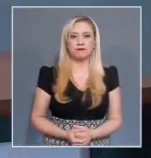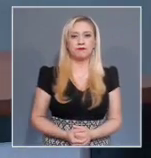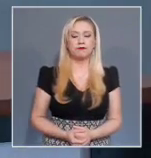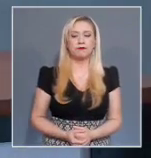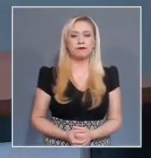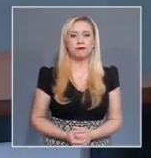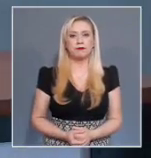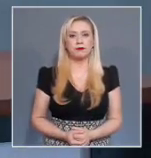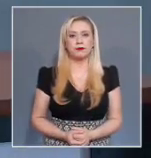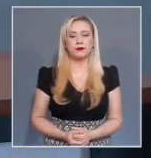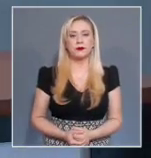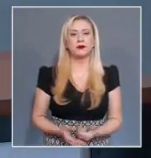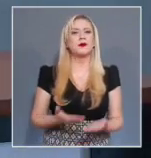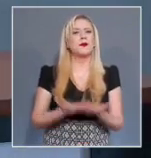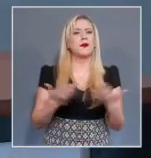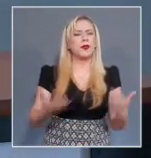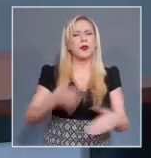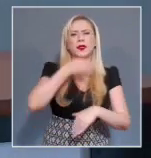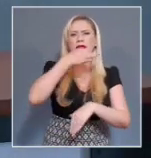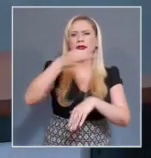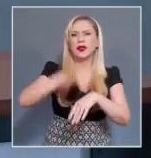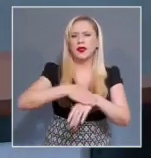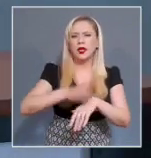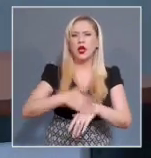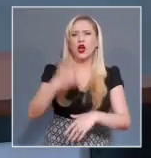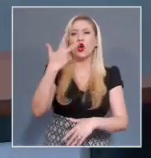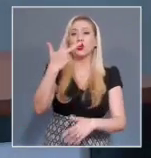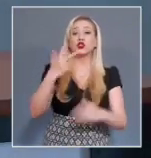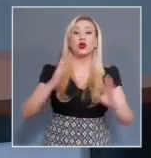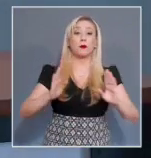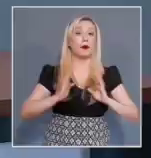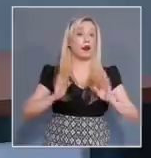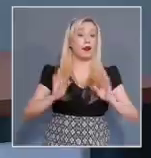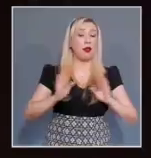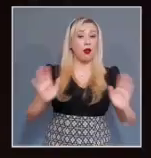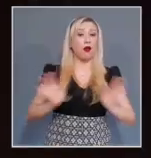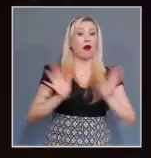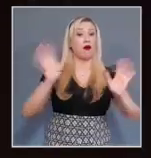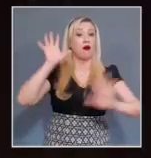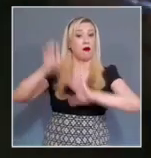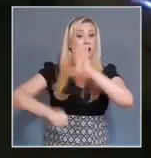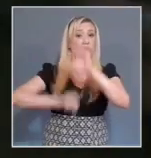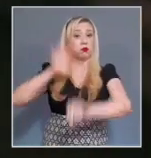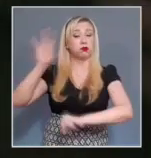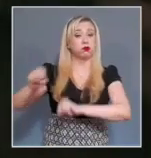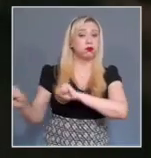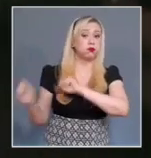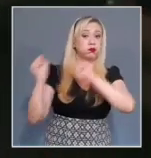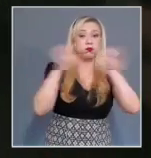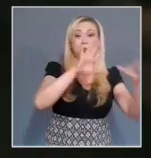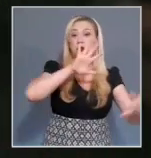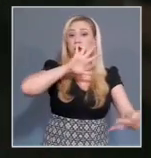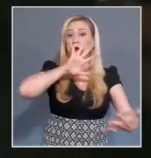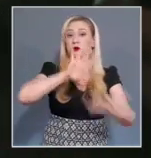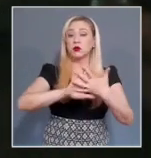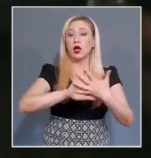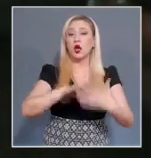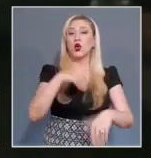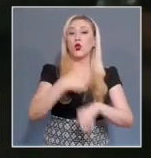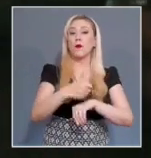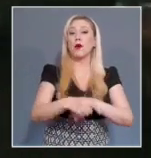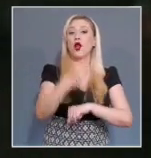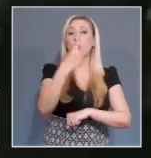Y permítame informarle que 8 militares de tropa fueron detenidos e ingresados a la prisión del campo militar número 1 por su